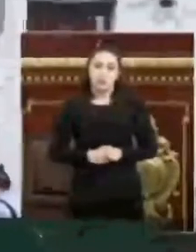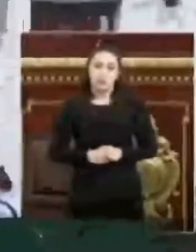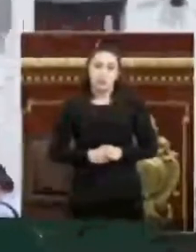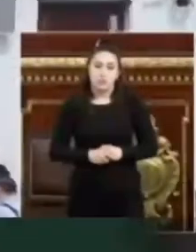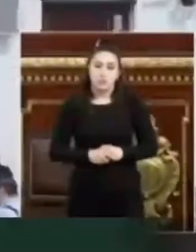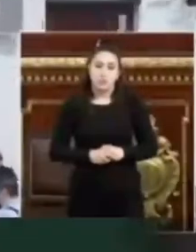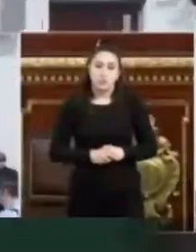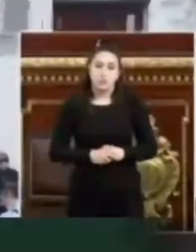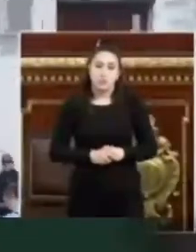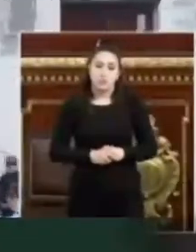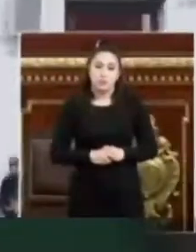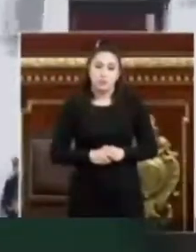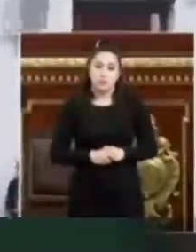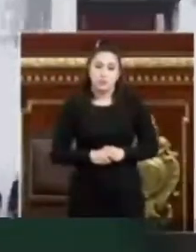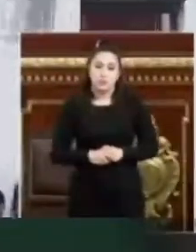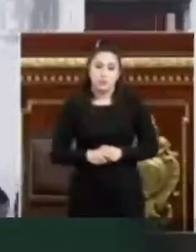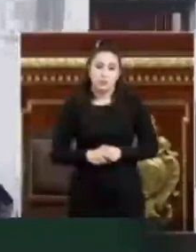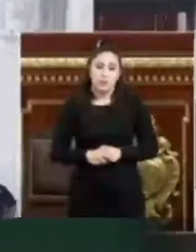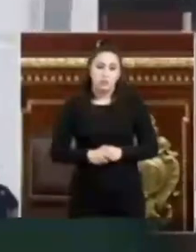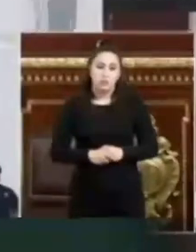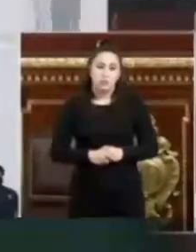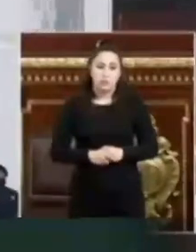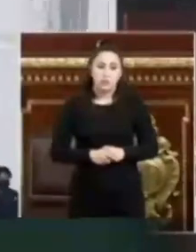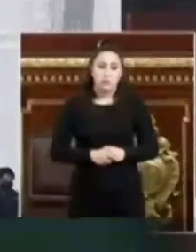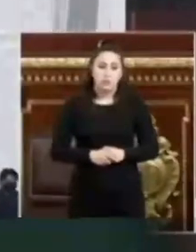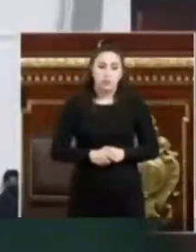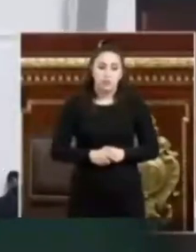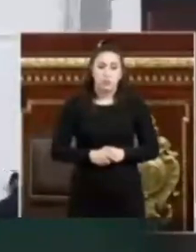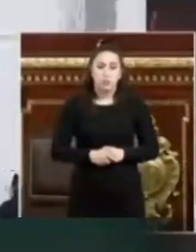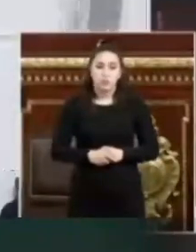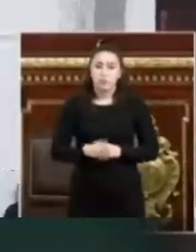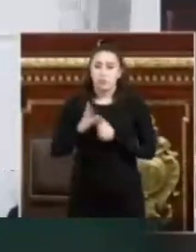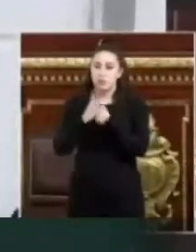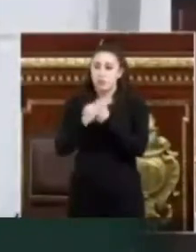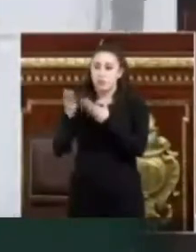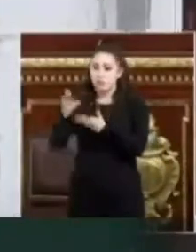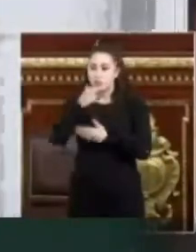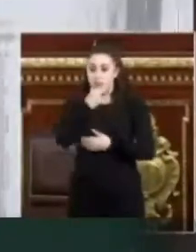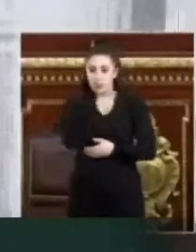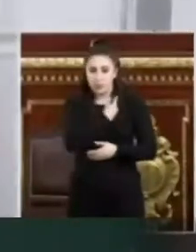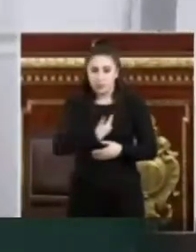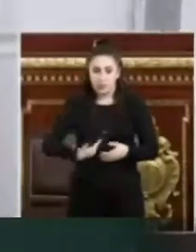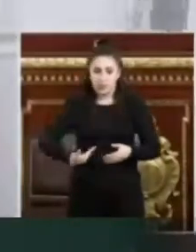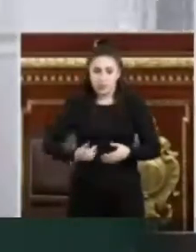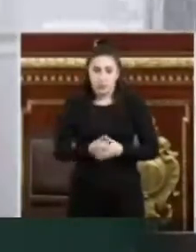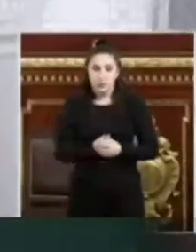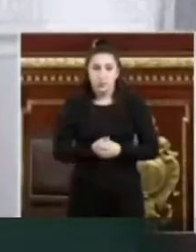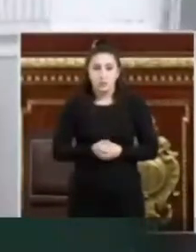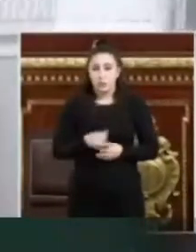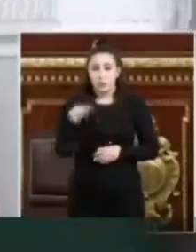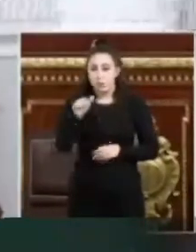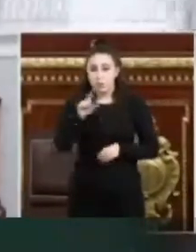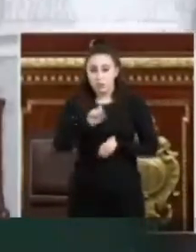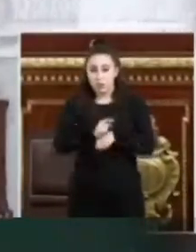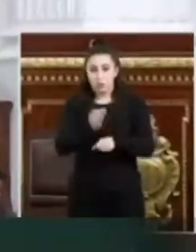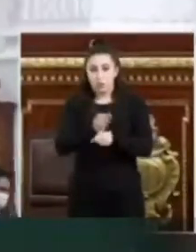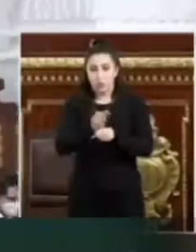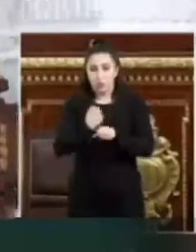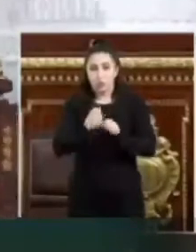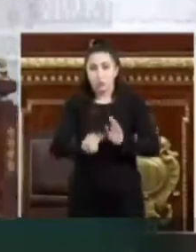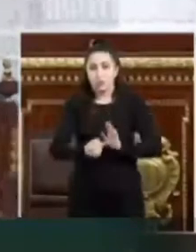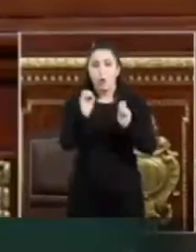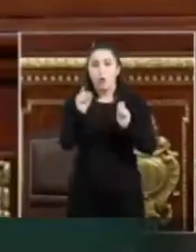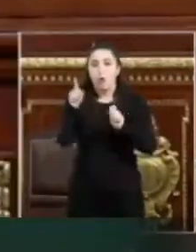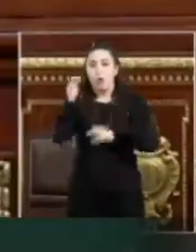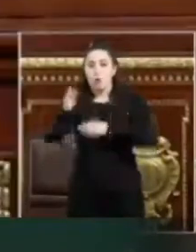El diputado Jorge Gaviño presentó una iniciativa para la protección de los derechos de las personas que trabajan en el reparto de bienes y que se oferta en plataformas